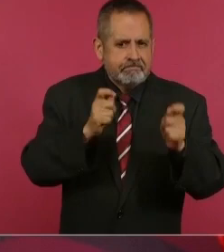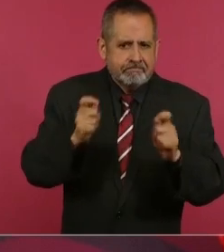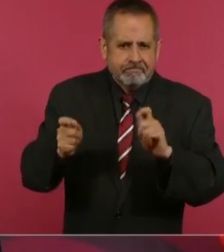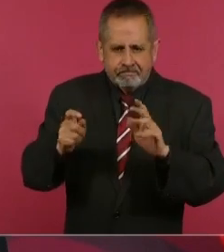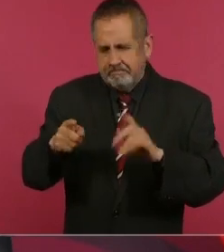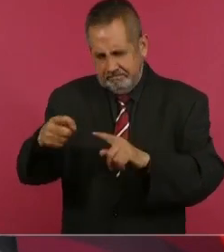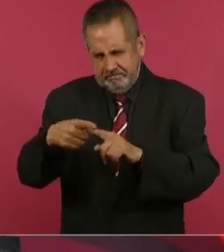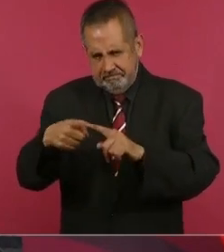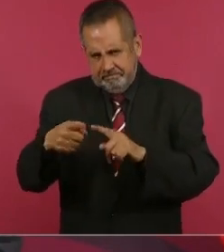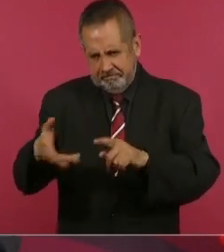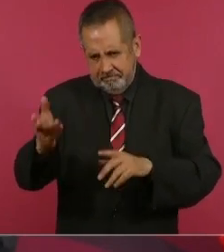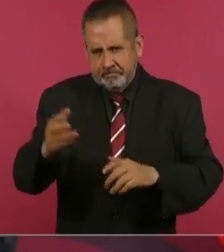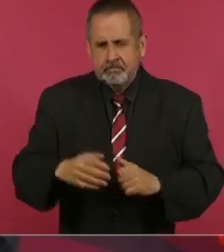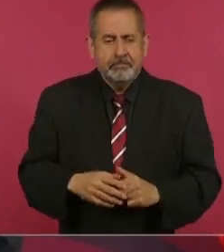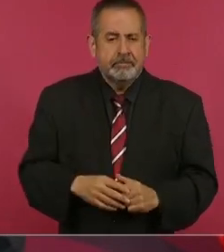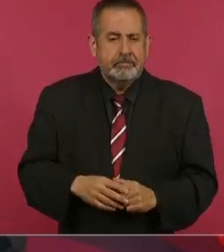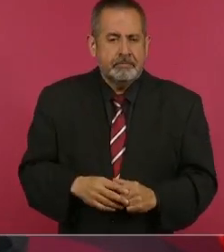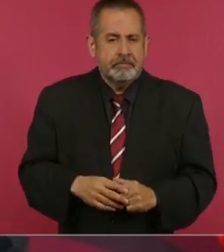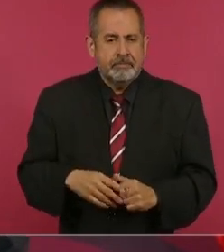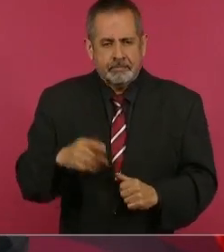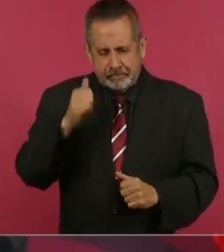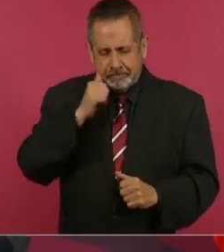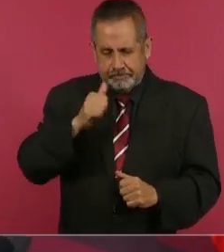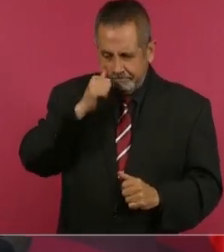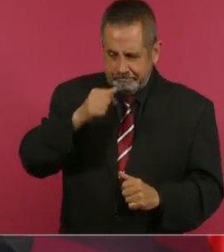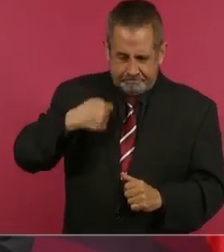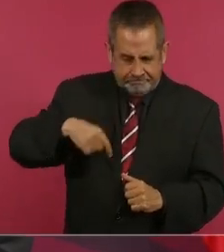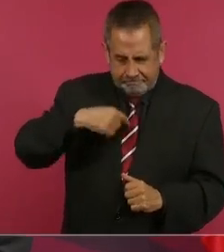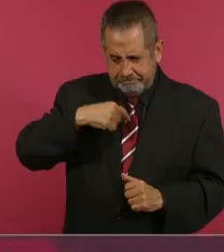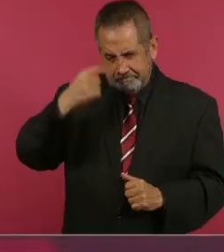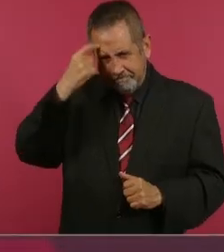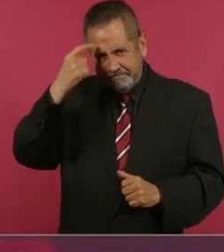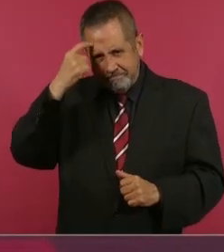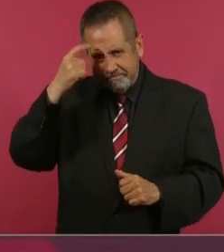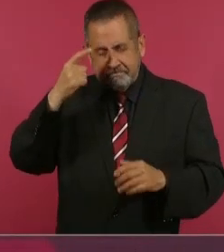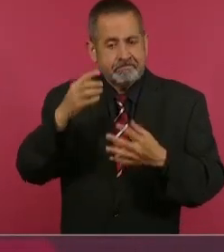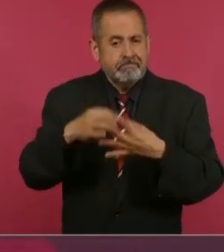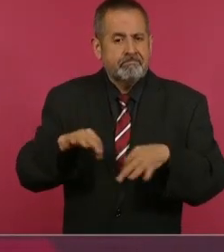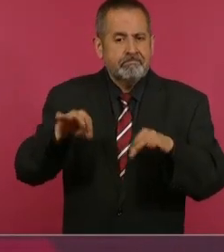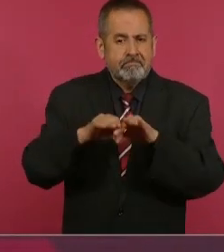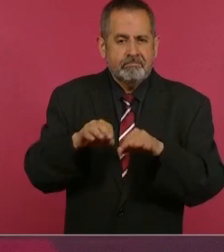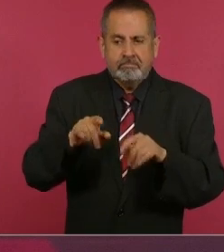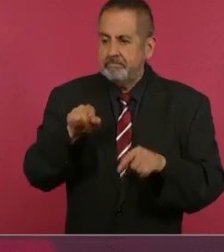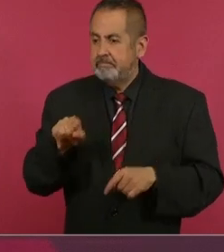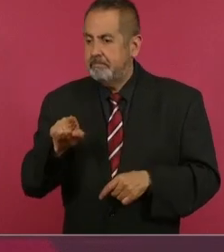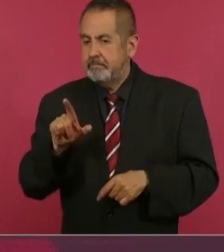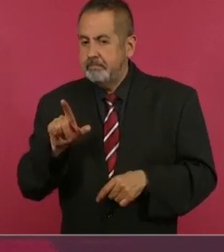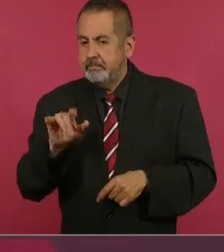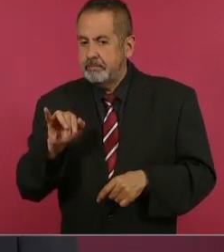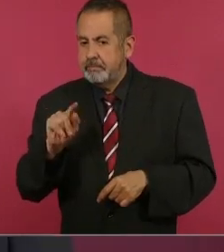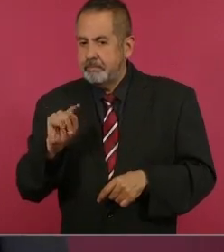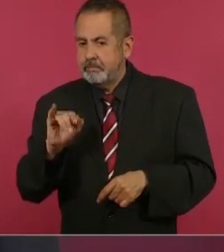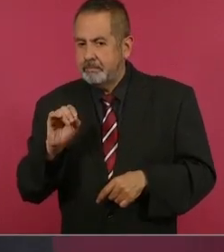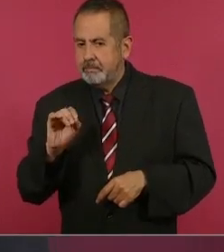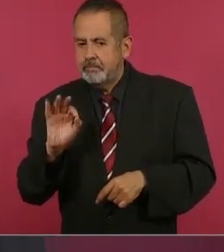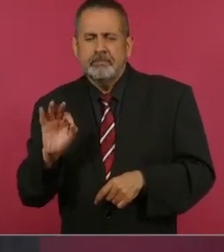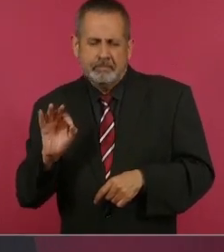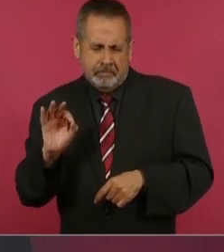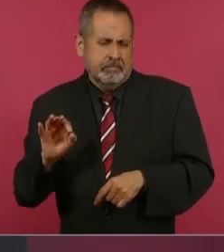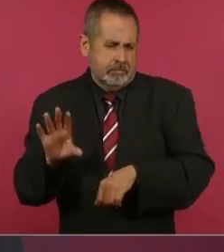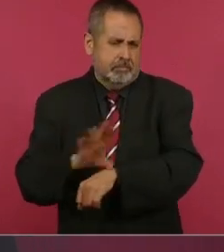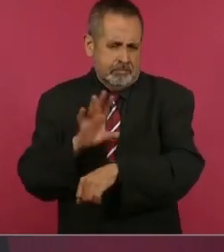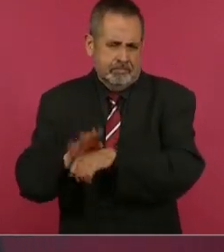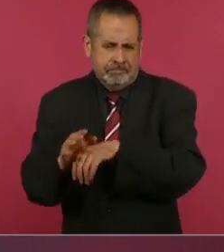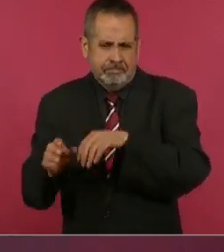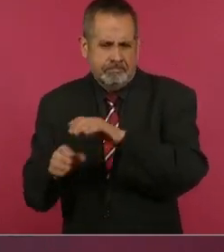pero siempre estamos pensando en la importancia del litio, ¿no? Para las